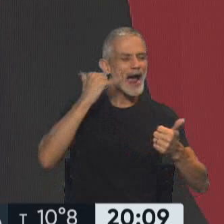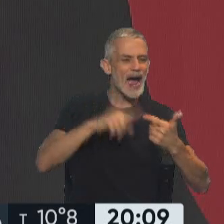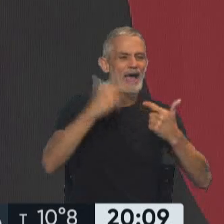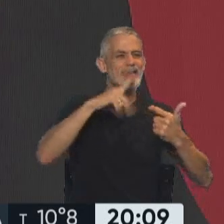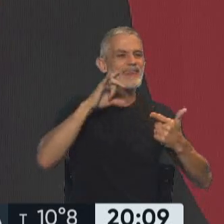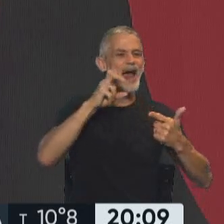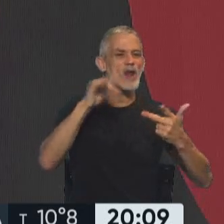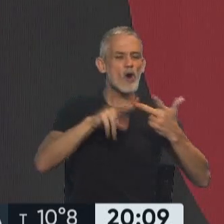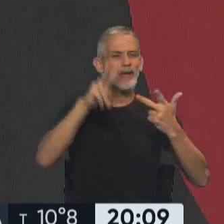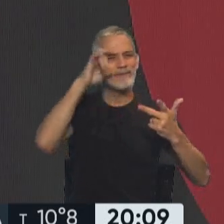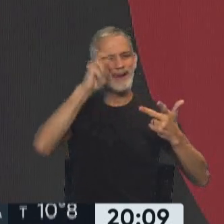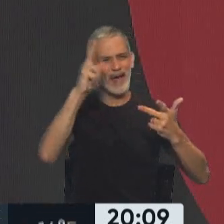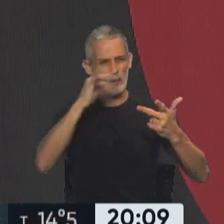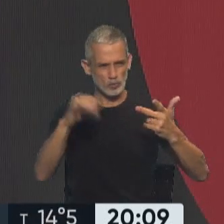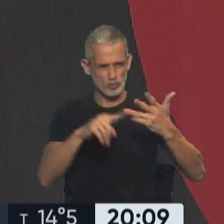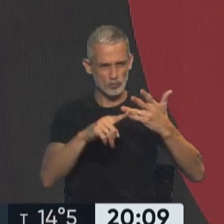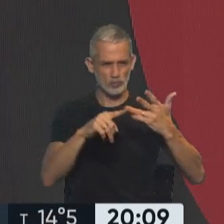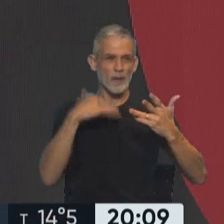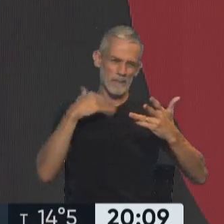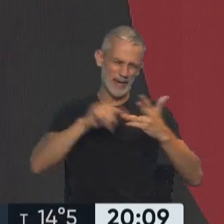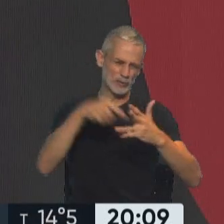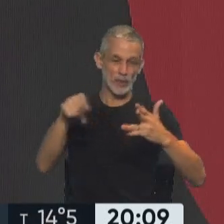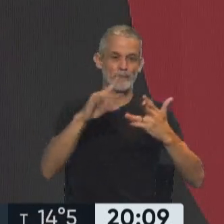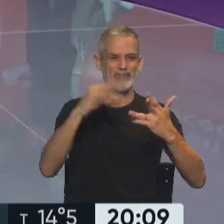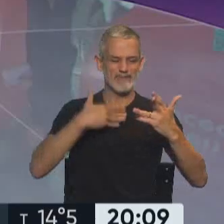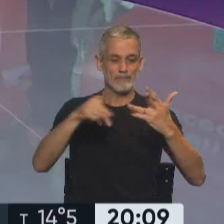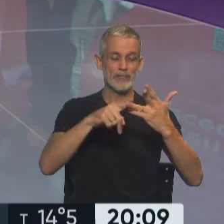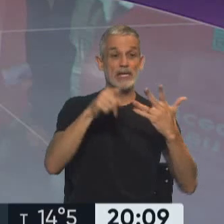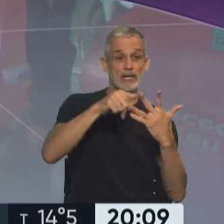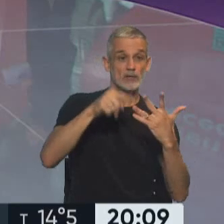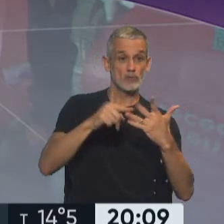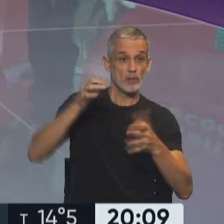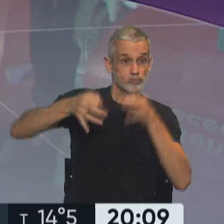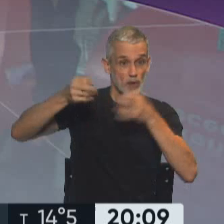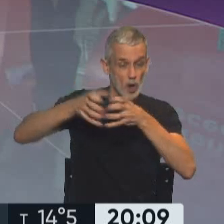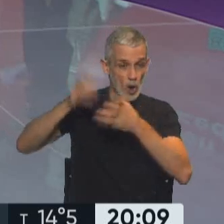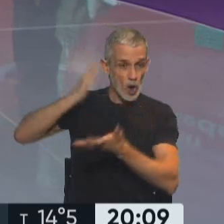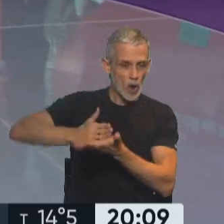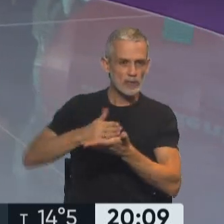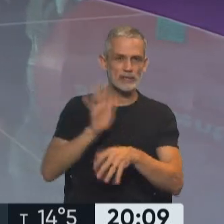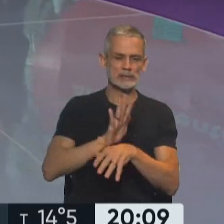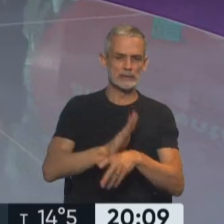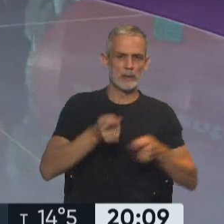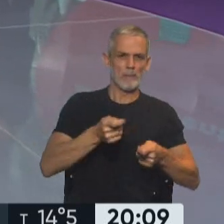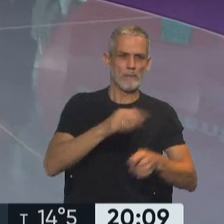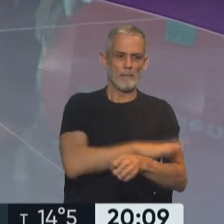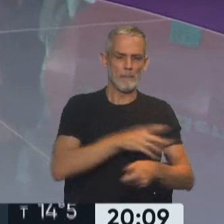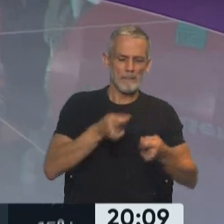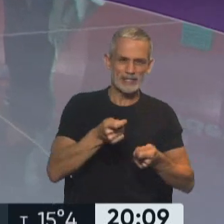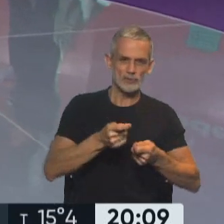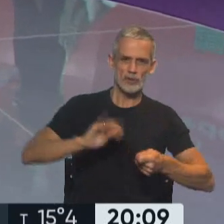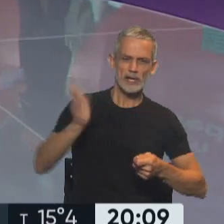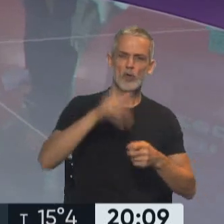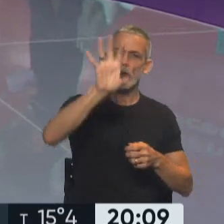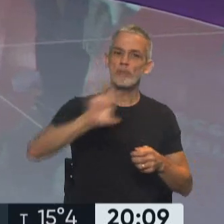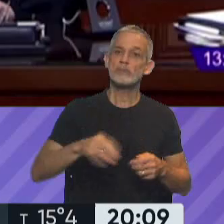y Veracruz. Ahora, lo que hace este fallo federal es que justamente presiona a todos los estados a